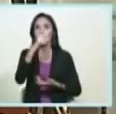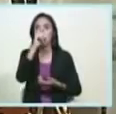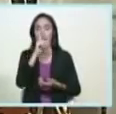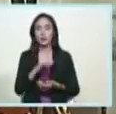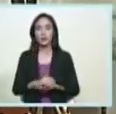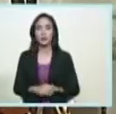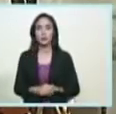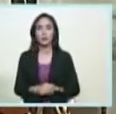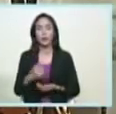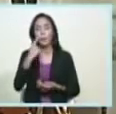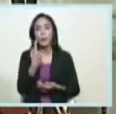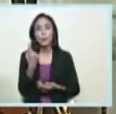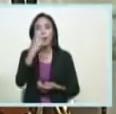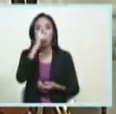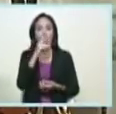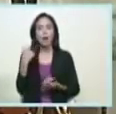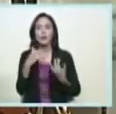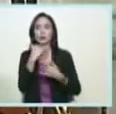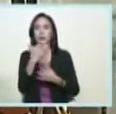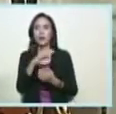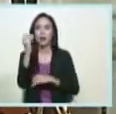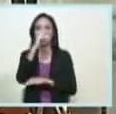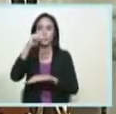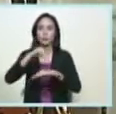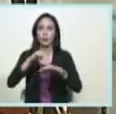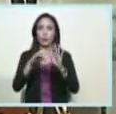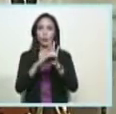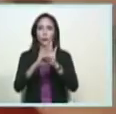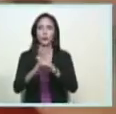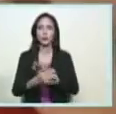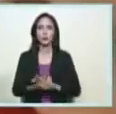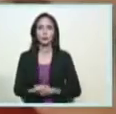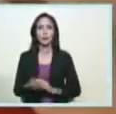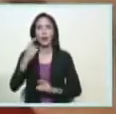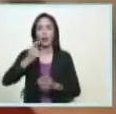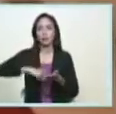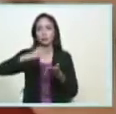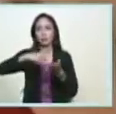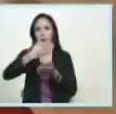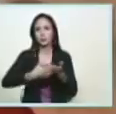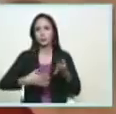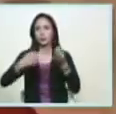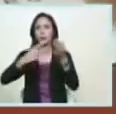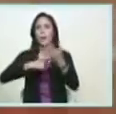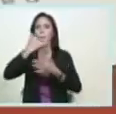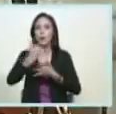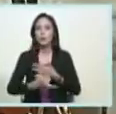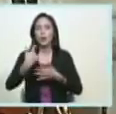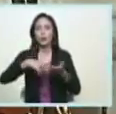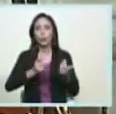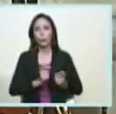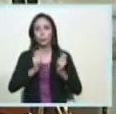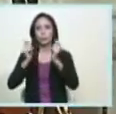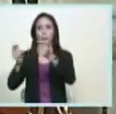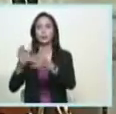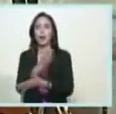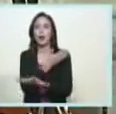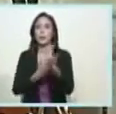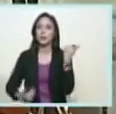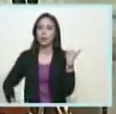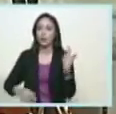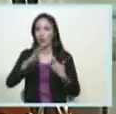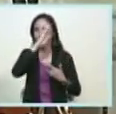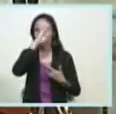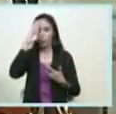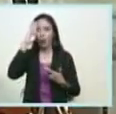que procedo a firmar el proyecto para que sea remitido a el presidente de la asamblea nacional